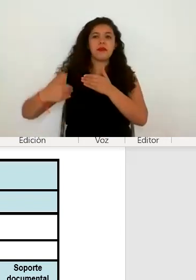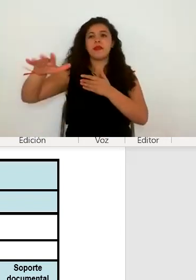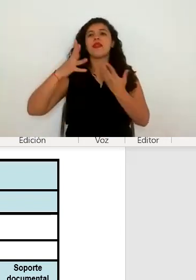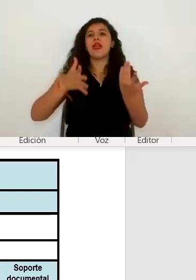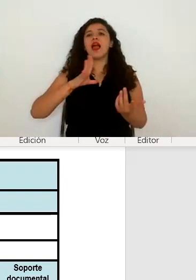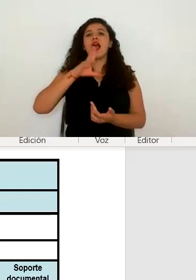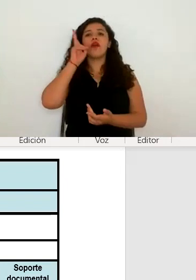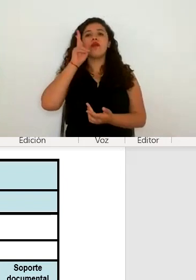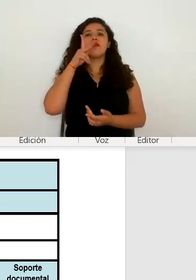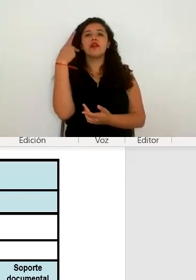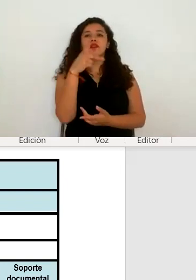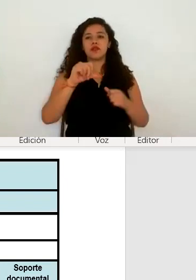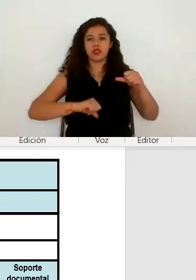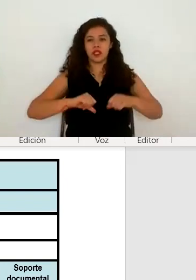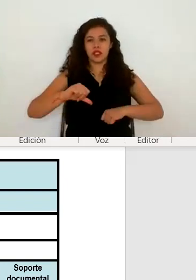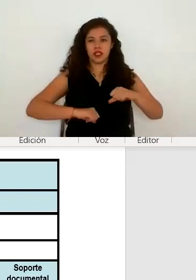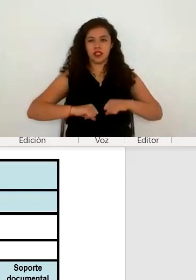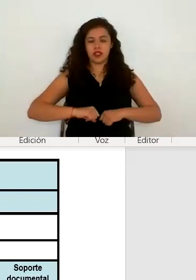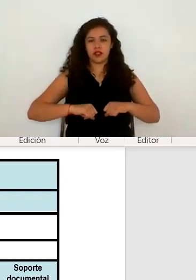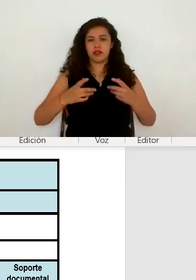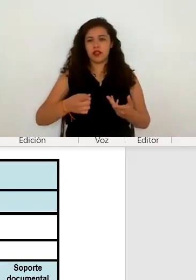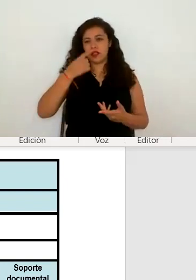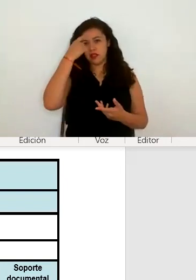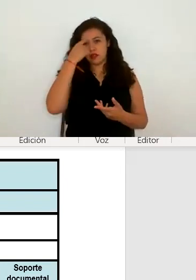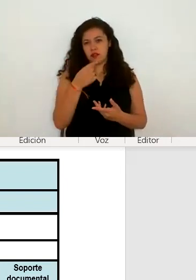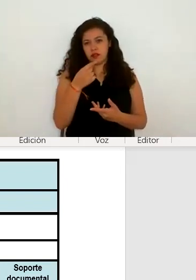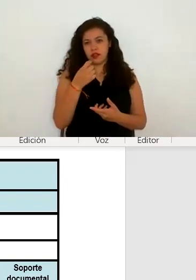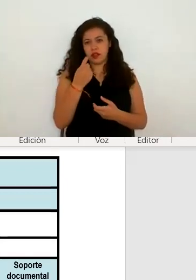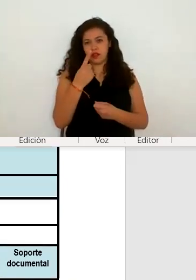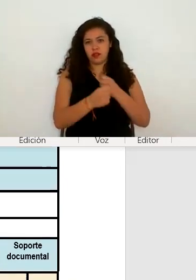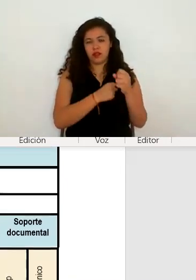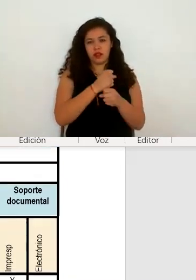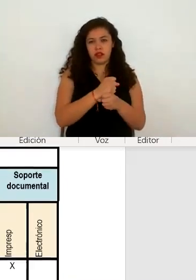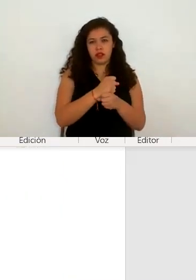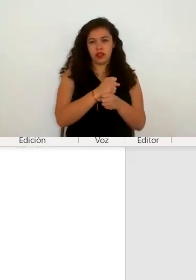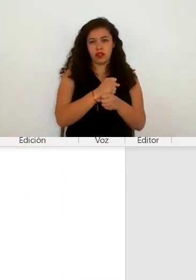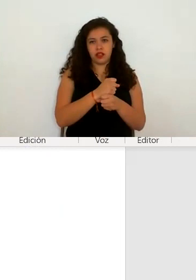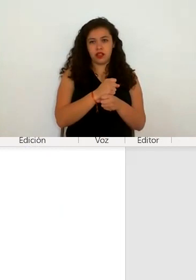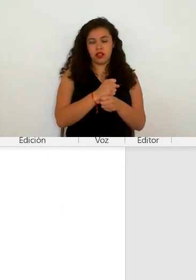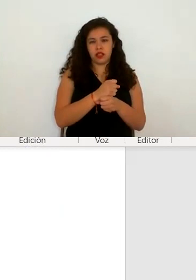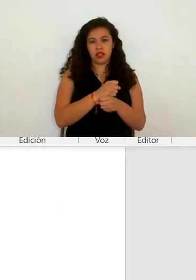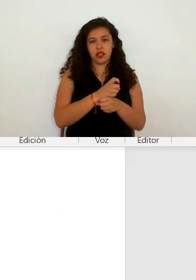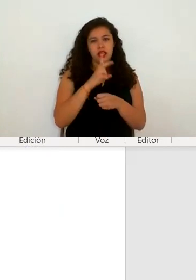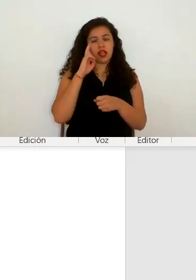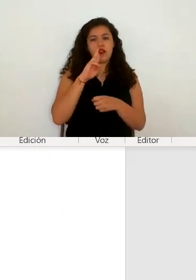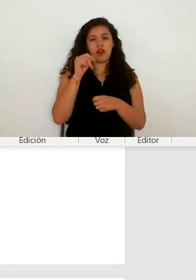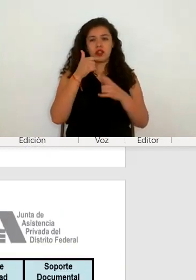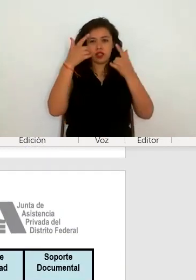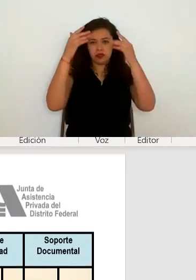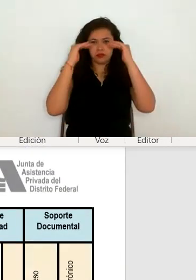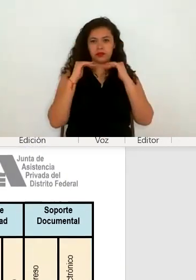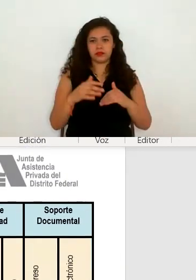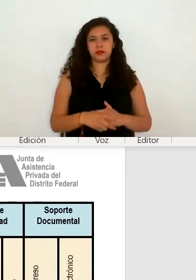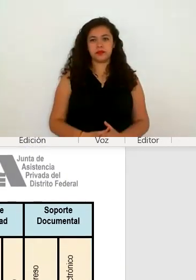sus actividades del año. Vamos a ver otra función. Dice,